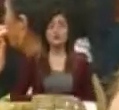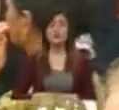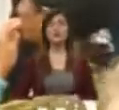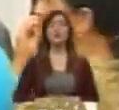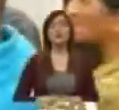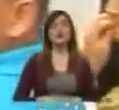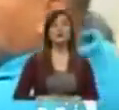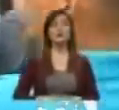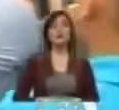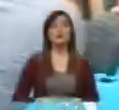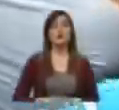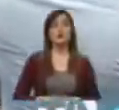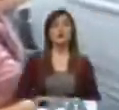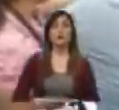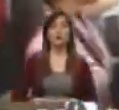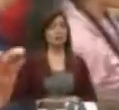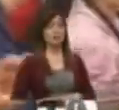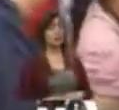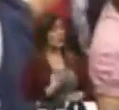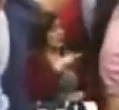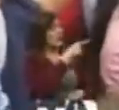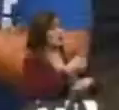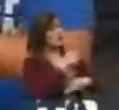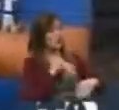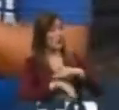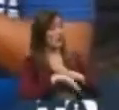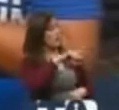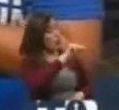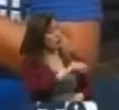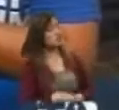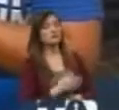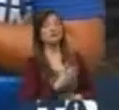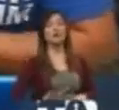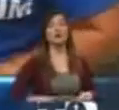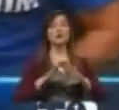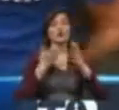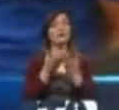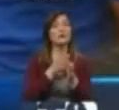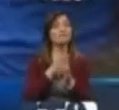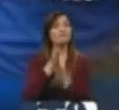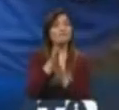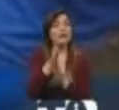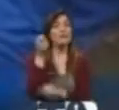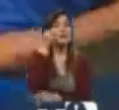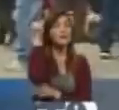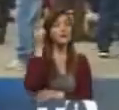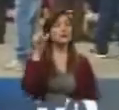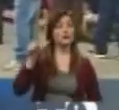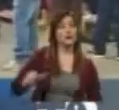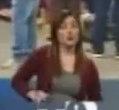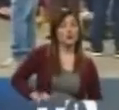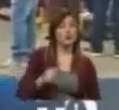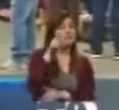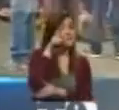que no tenían autorización para ingresar, es lo que se les indicó a los presidentes de la Comisión Especializada Permanente de los Derechos de la Salud y